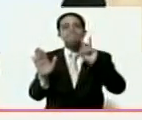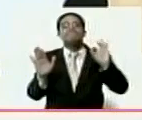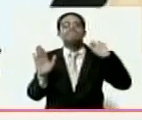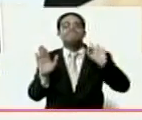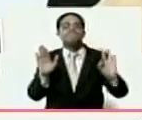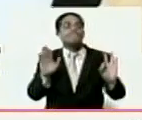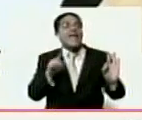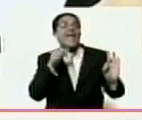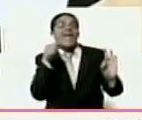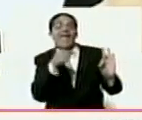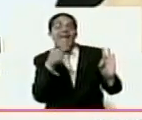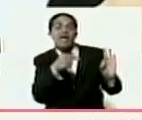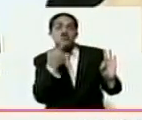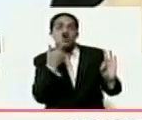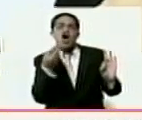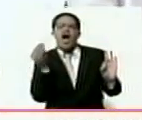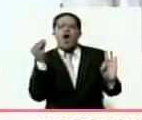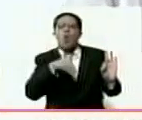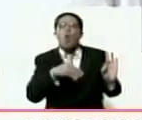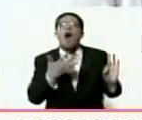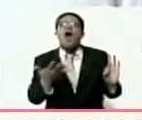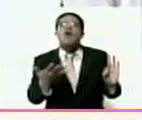ellos invocan tratados